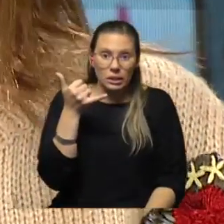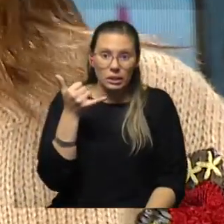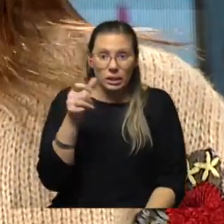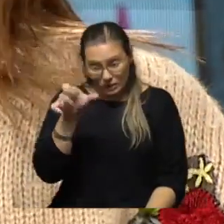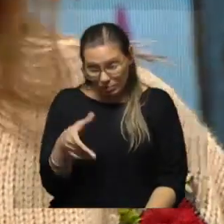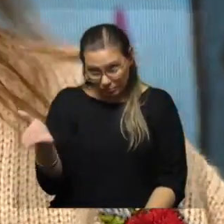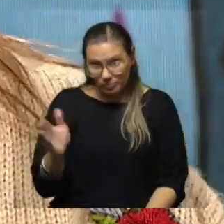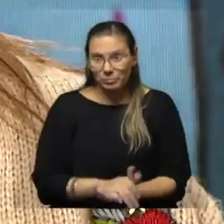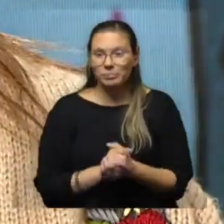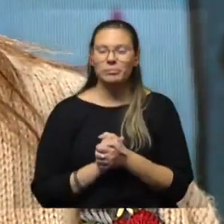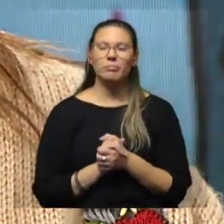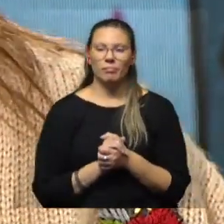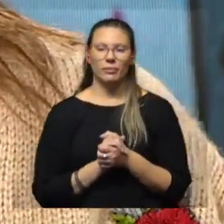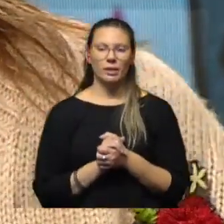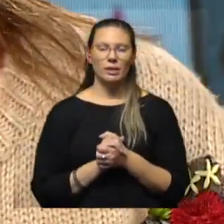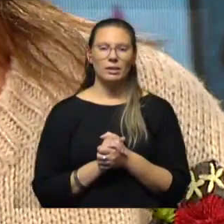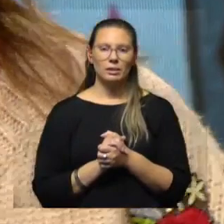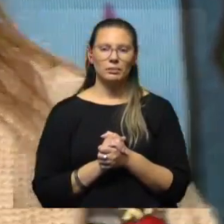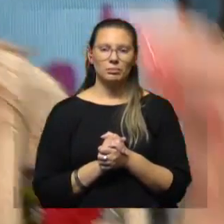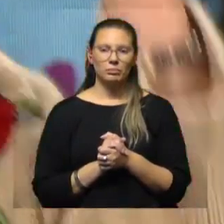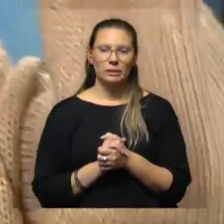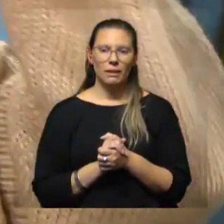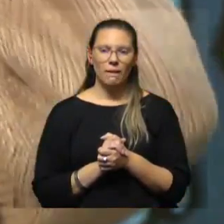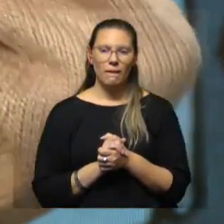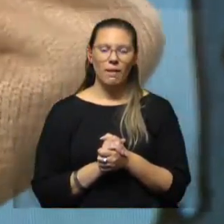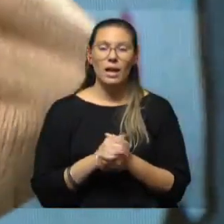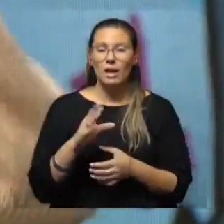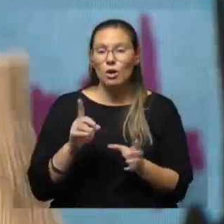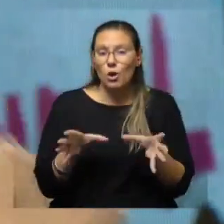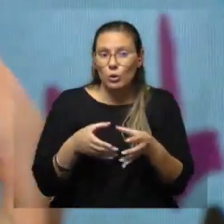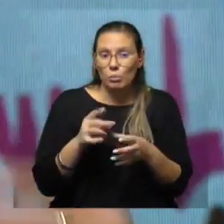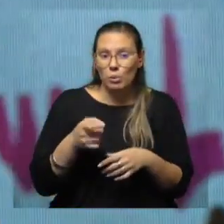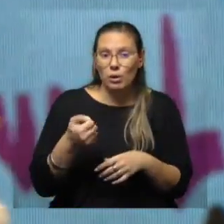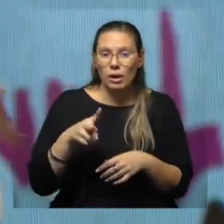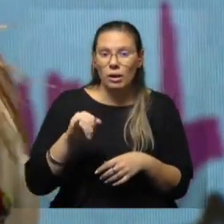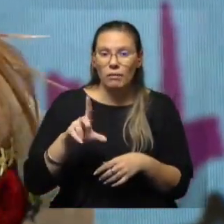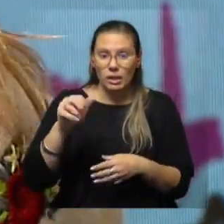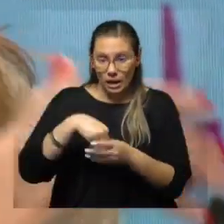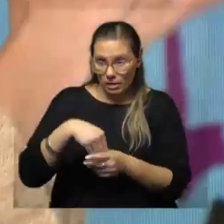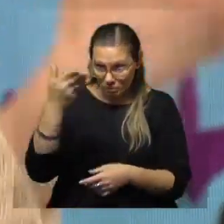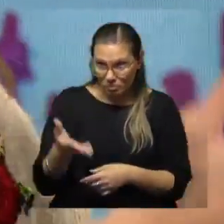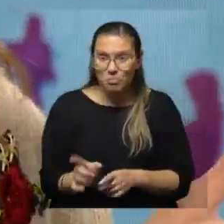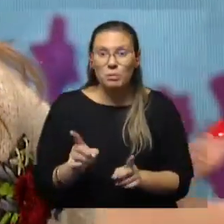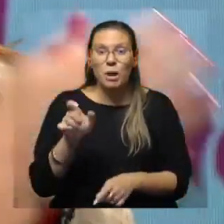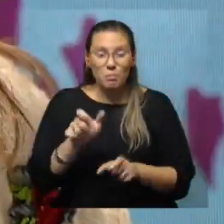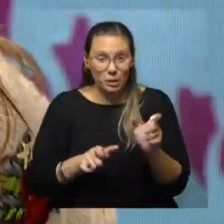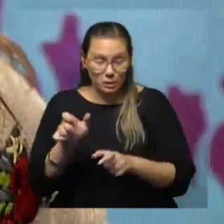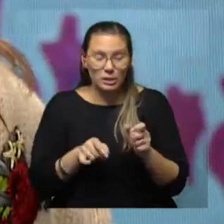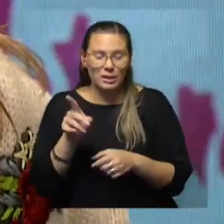Esta gente. Este individuo. Todos los gavilanes que conviven ahí adentro. Todas estas